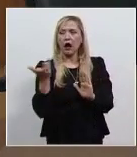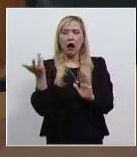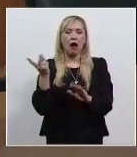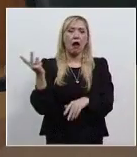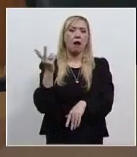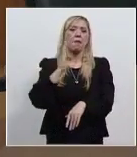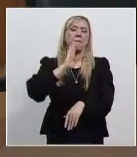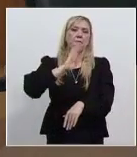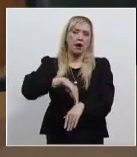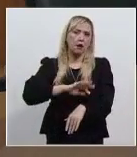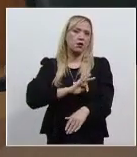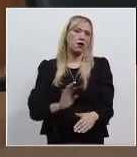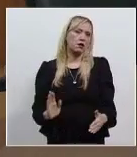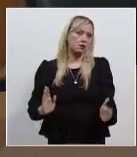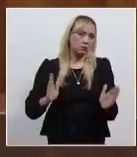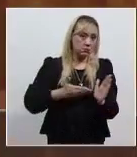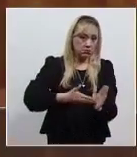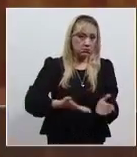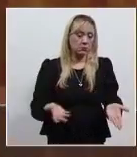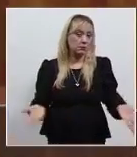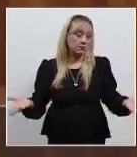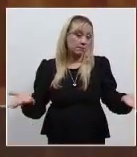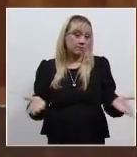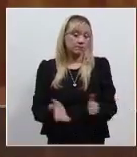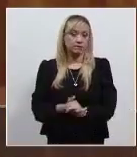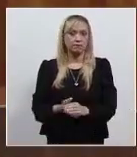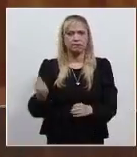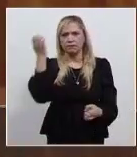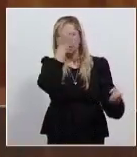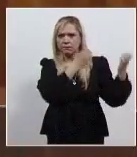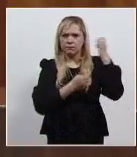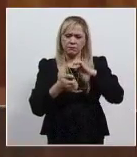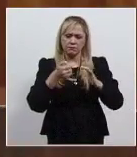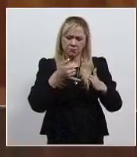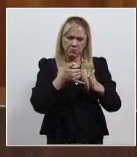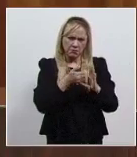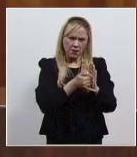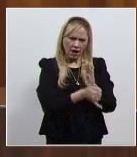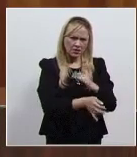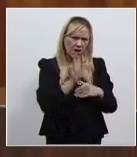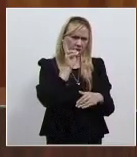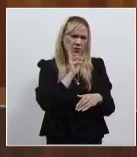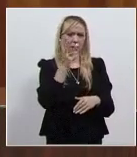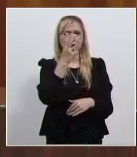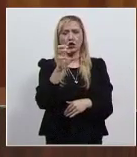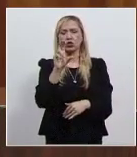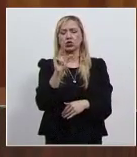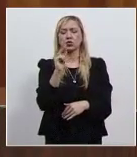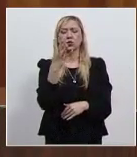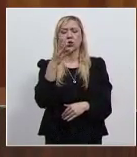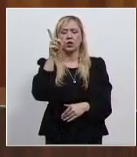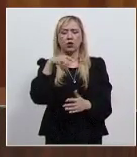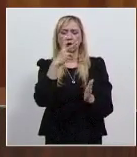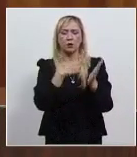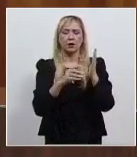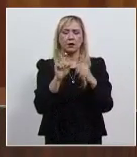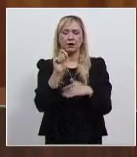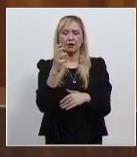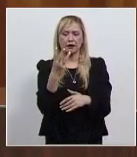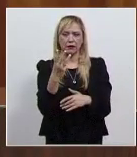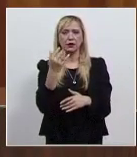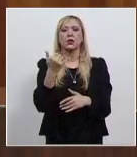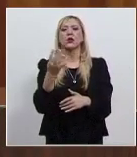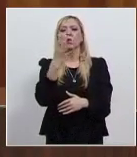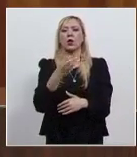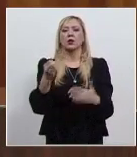actualización de las infracciones denunciadas. En el recurso de revisión del procedimiento especial sancionador 384, en el